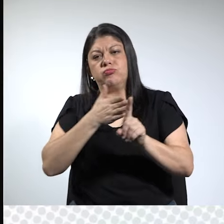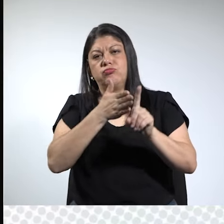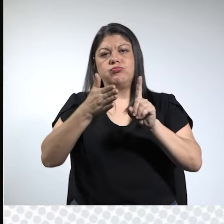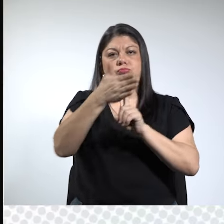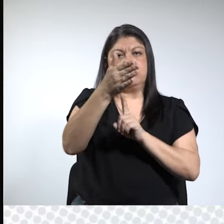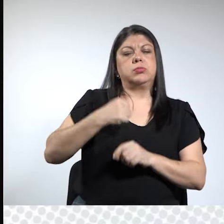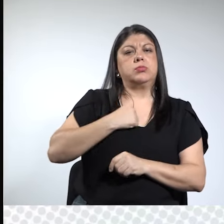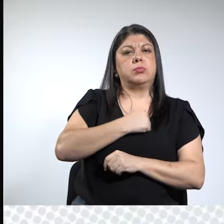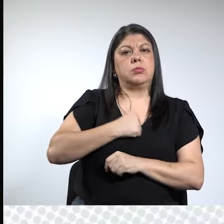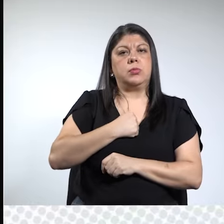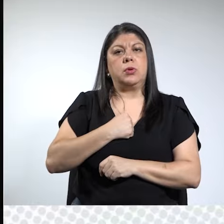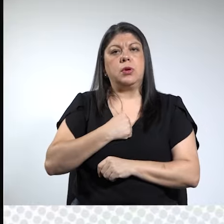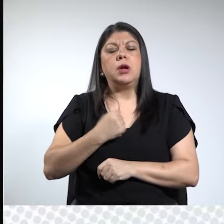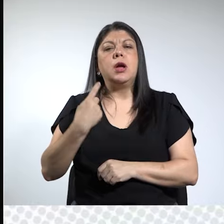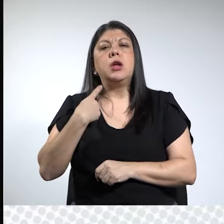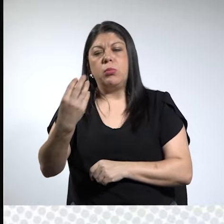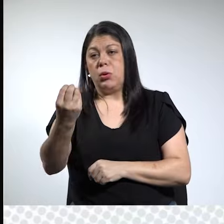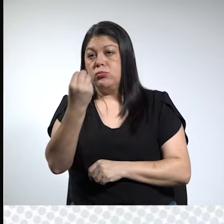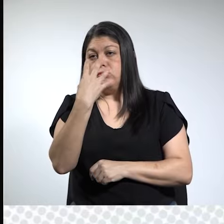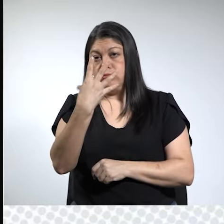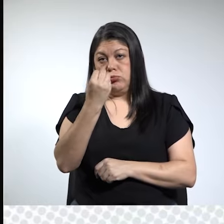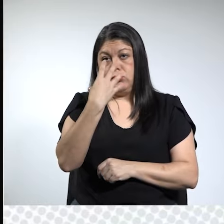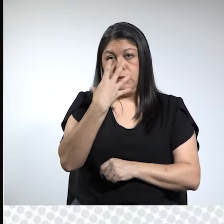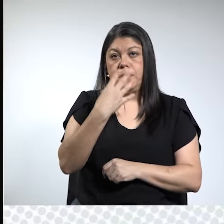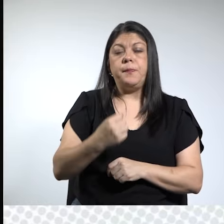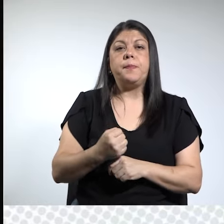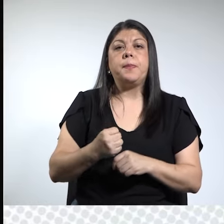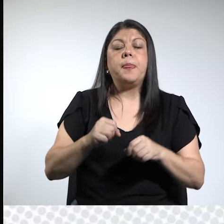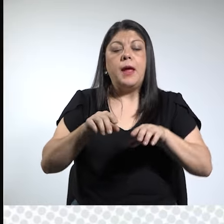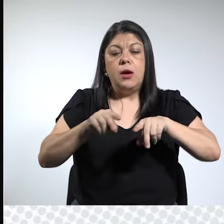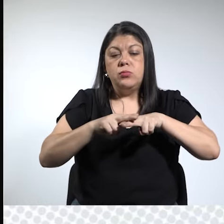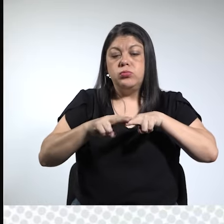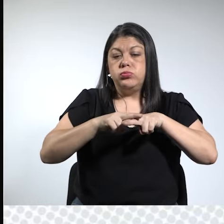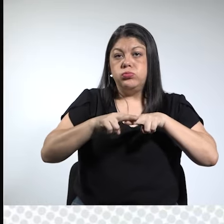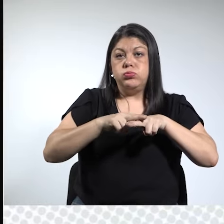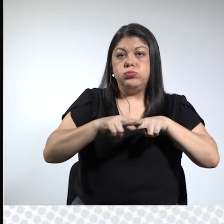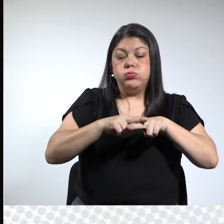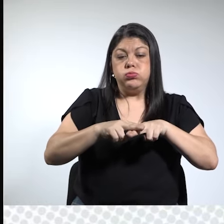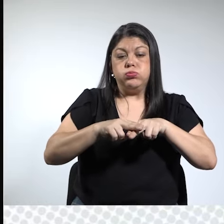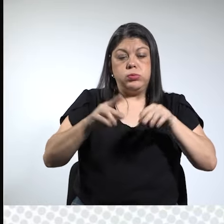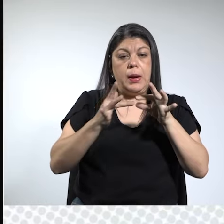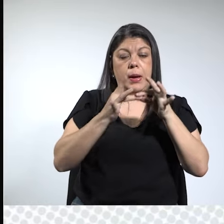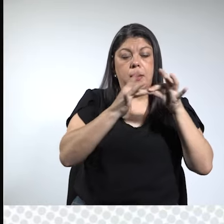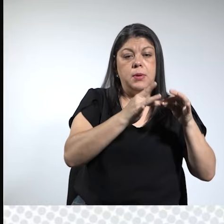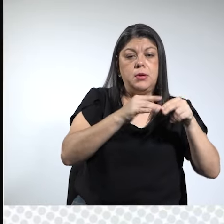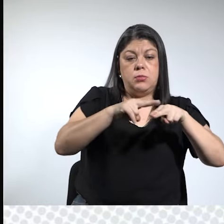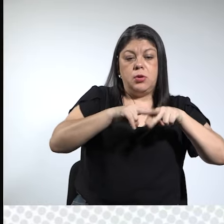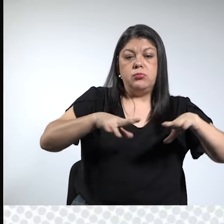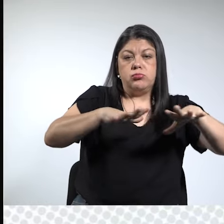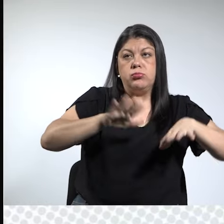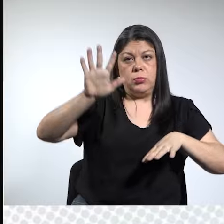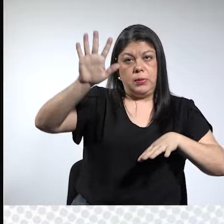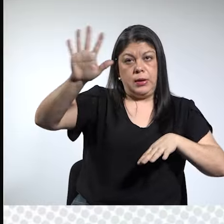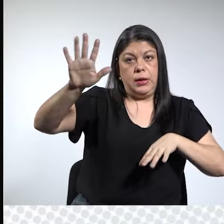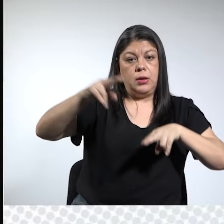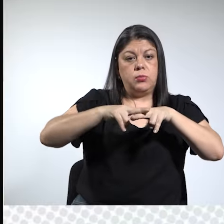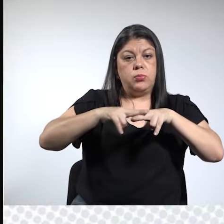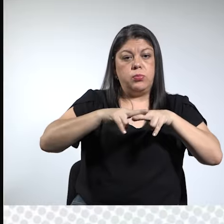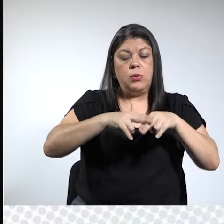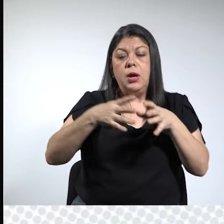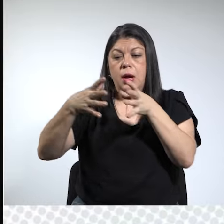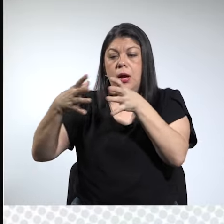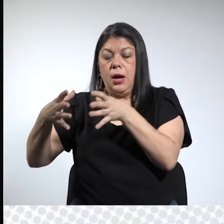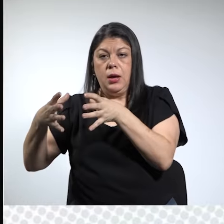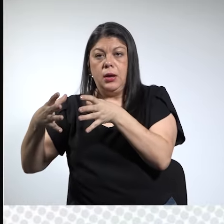pero me tocó ver en Kowloon, en Hong Kong, en la estación principal de trenes, donde en la misma estación había